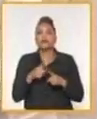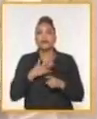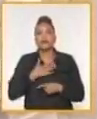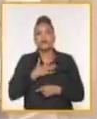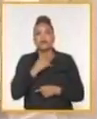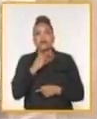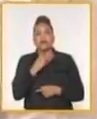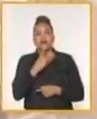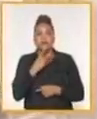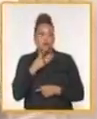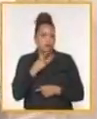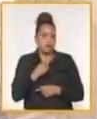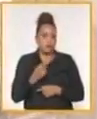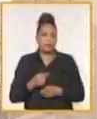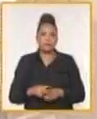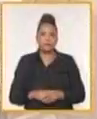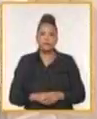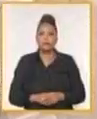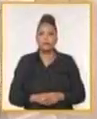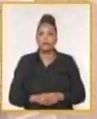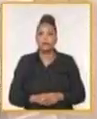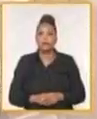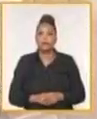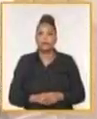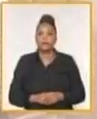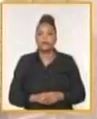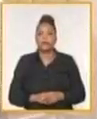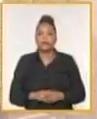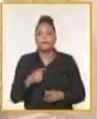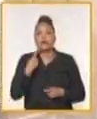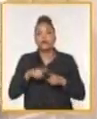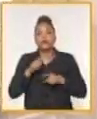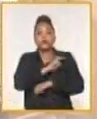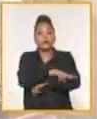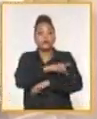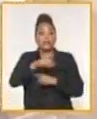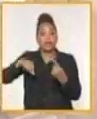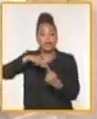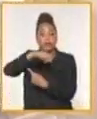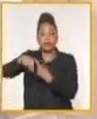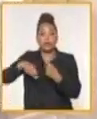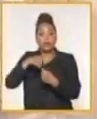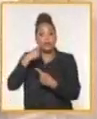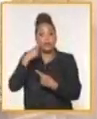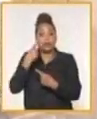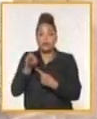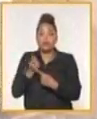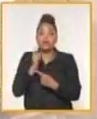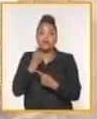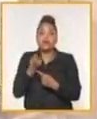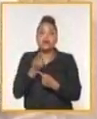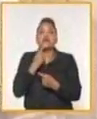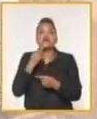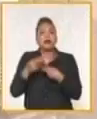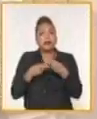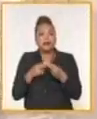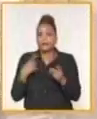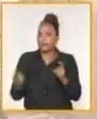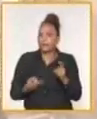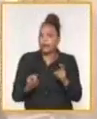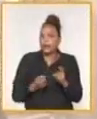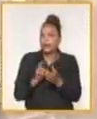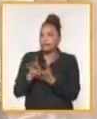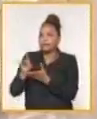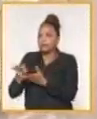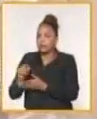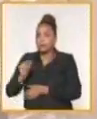nada es existencial. Para los demás pueblos que rodean Israel es existencial. Porque Israel es quien ha desarrollado la guerra, expulsado. Entonces